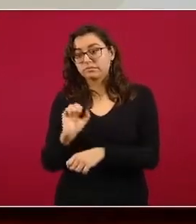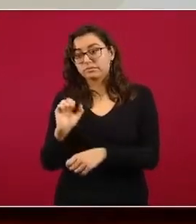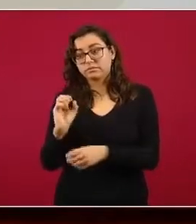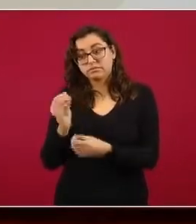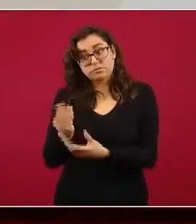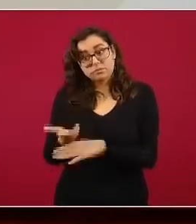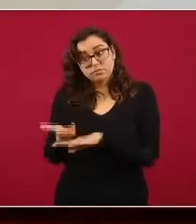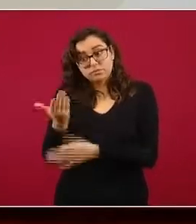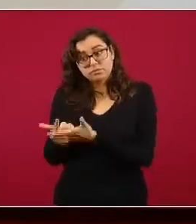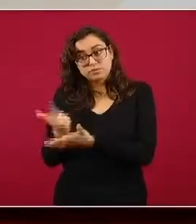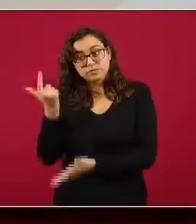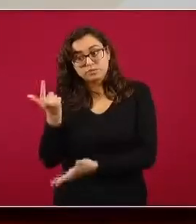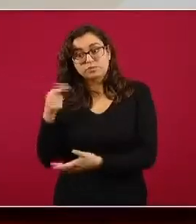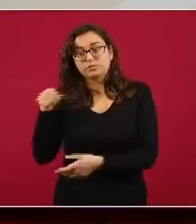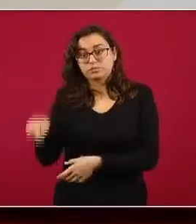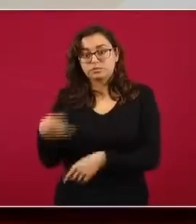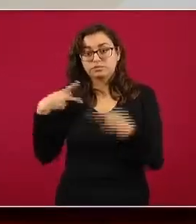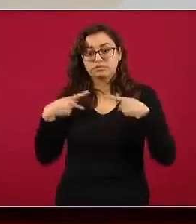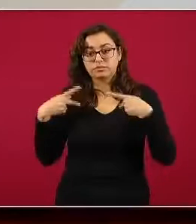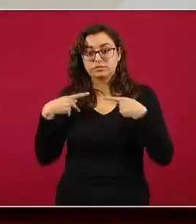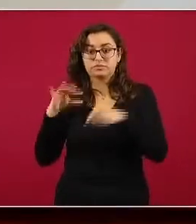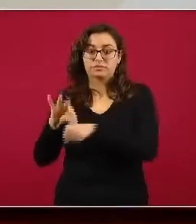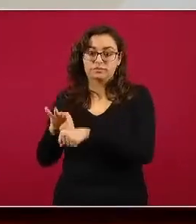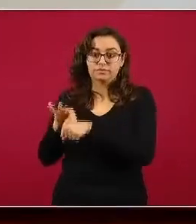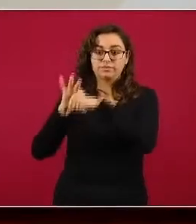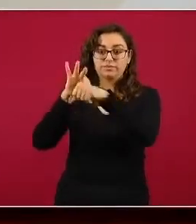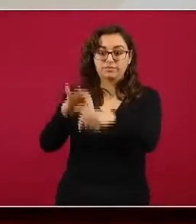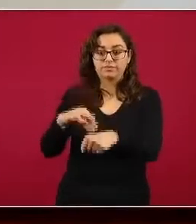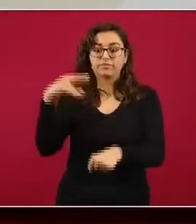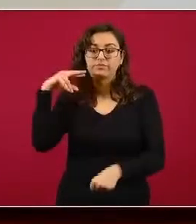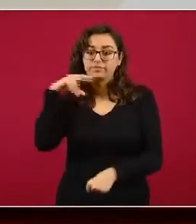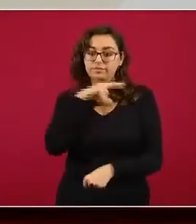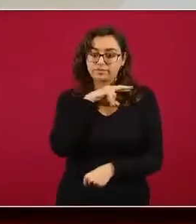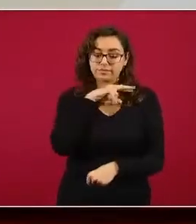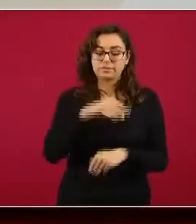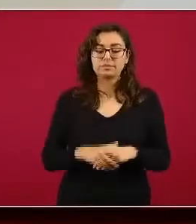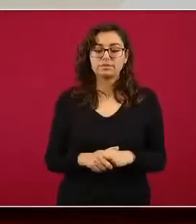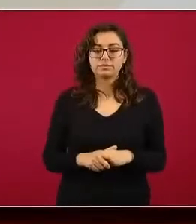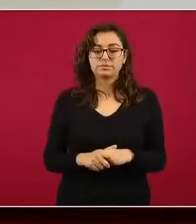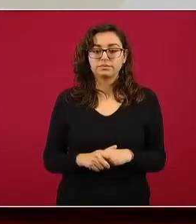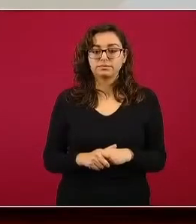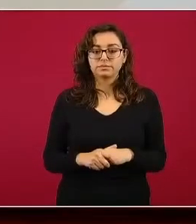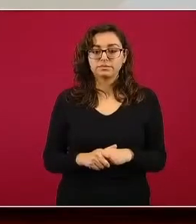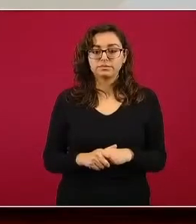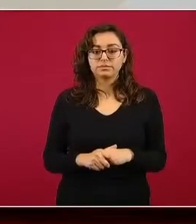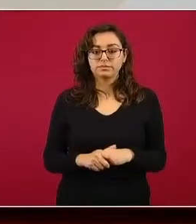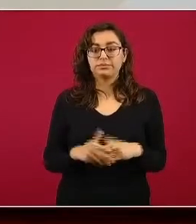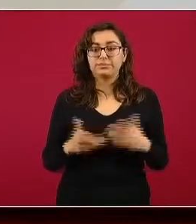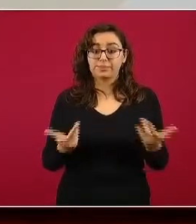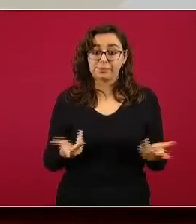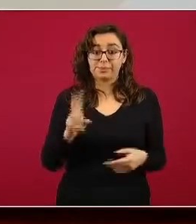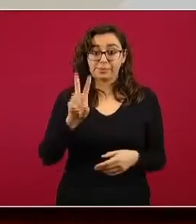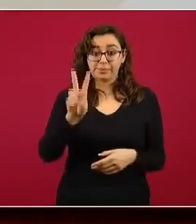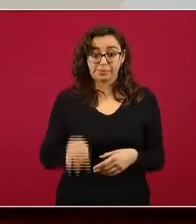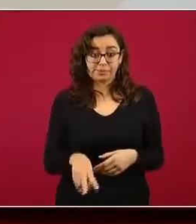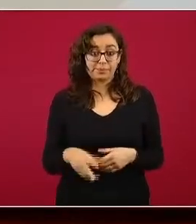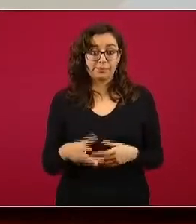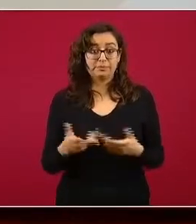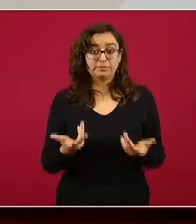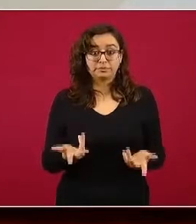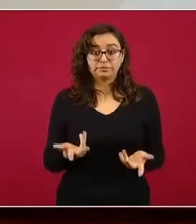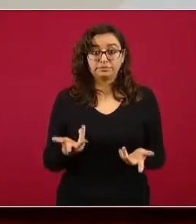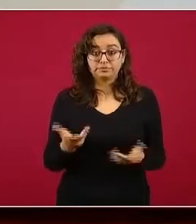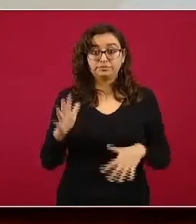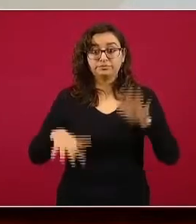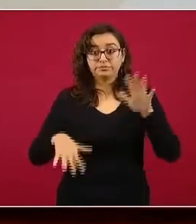crítico, y que la persona entonces pueda ser rápidamente trasladada. Lógicamente esta actividad se va a su